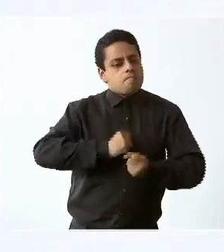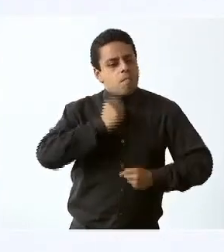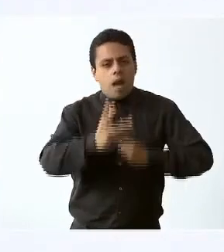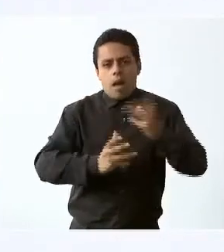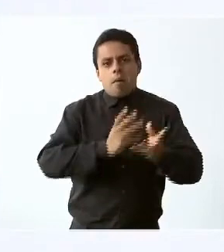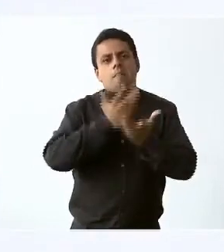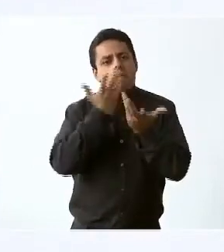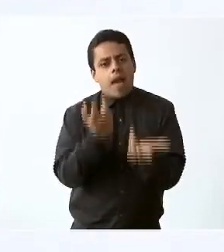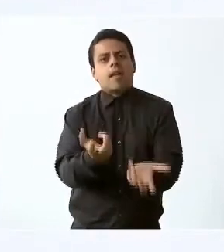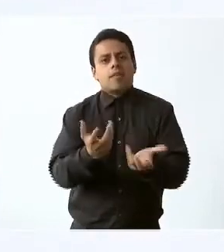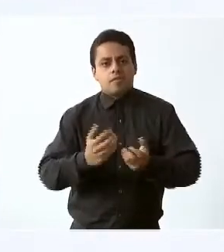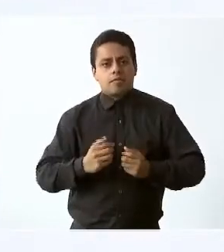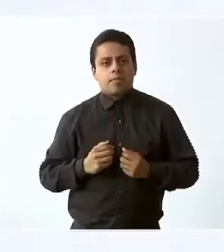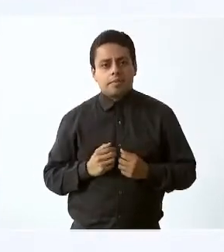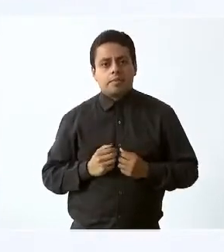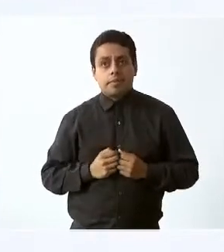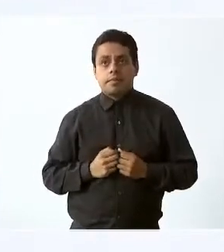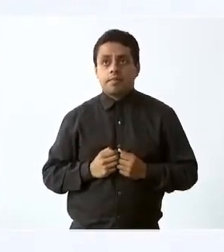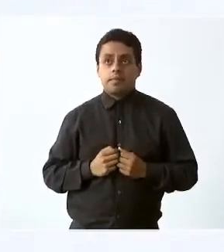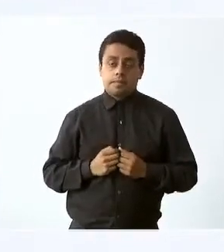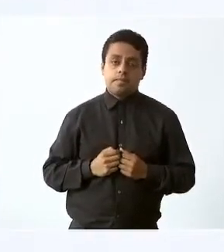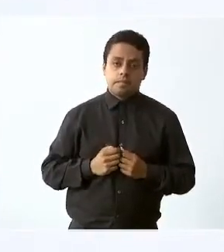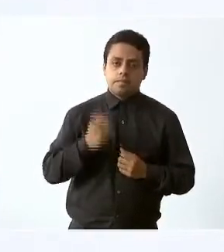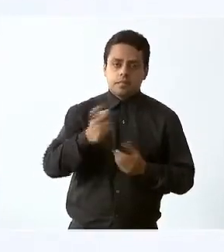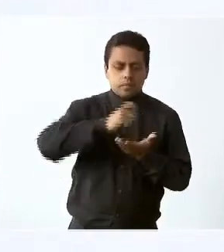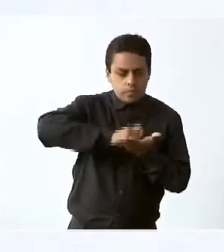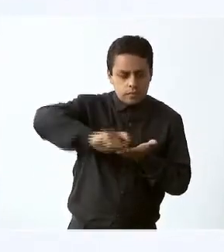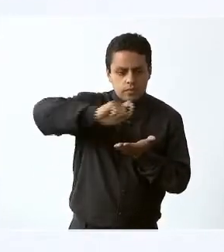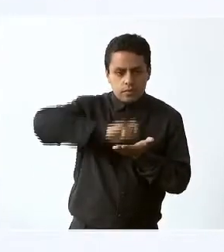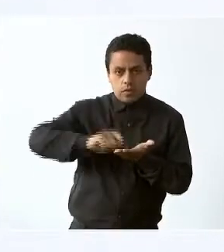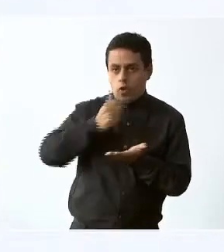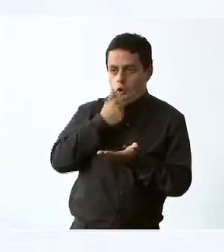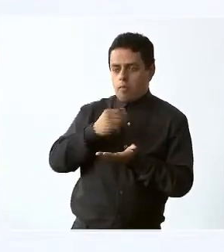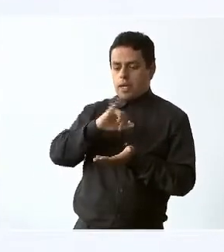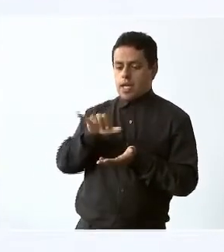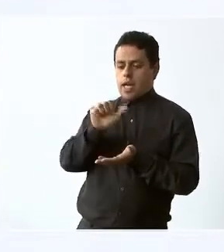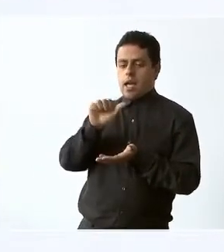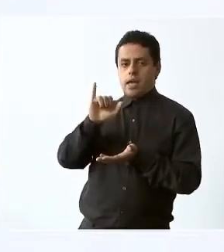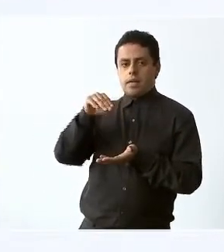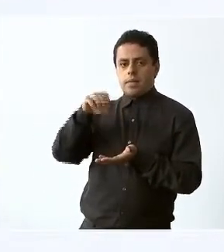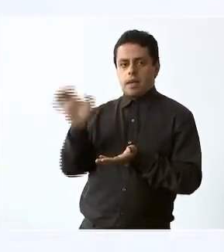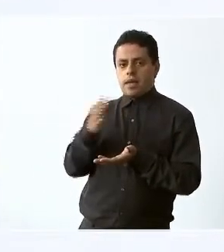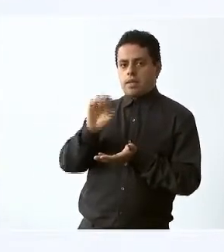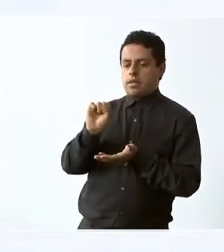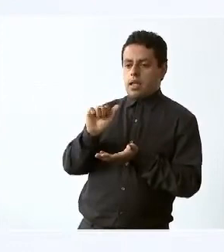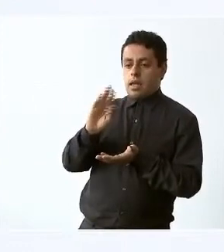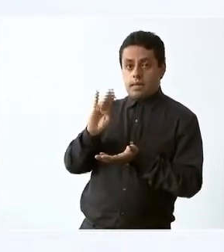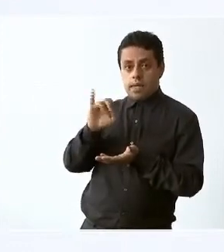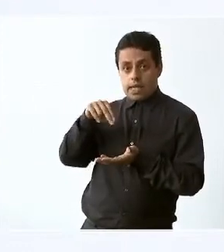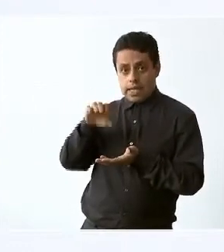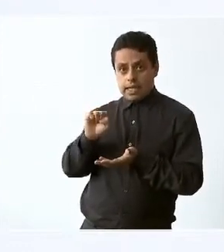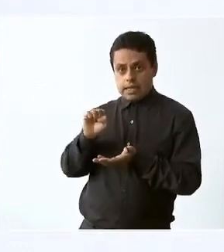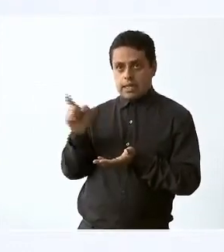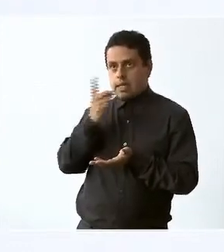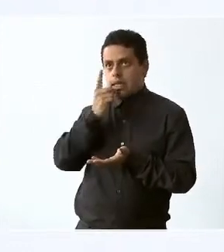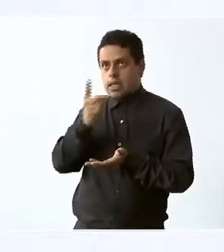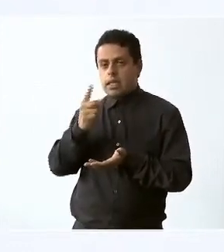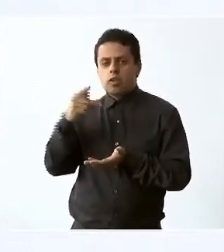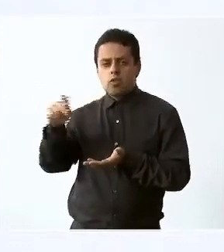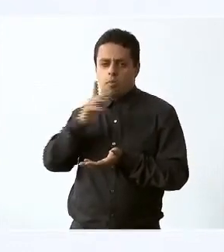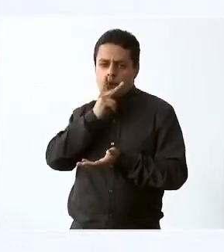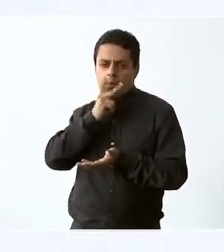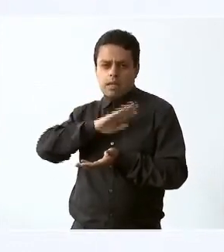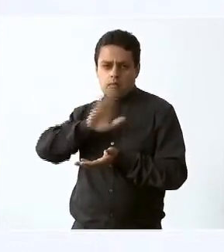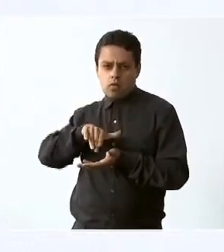Continuó este difícil diálogo con la verdad de la poesía Jaime Sabines cuando escribió sobre la muerte de su padre: